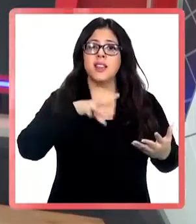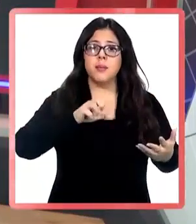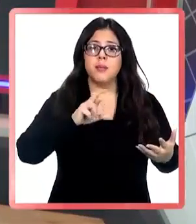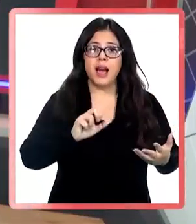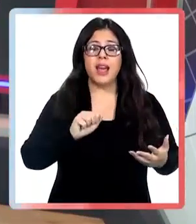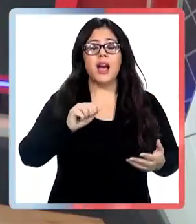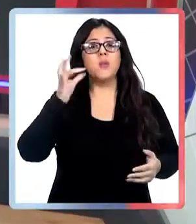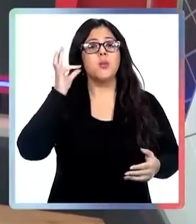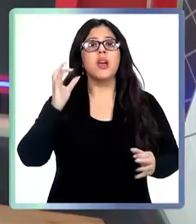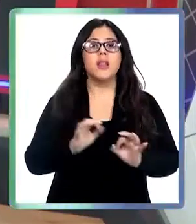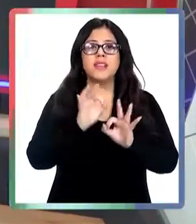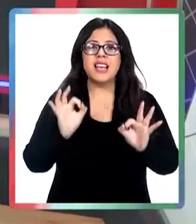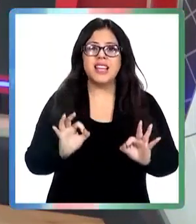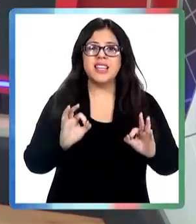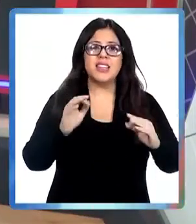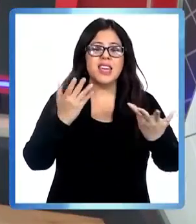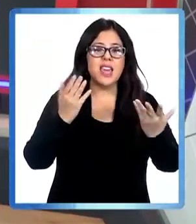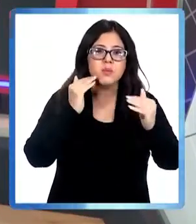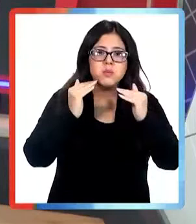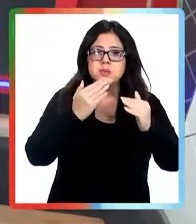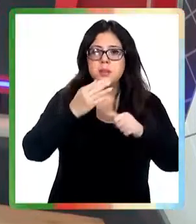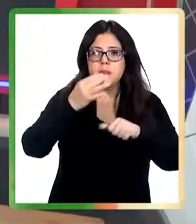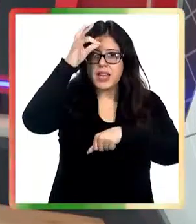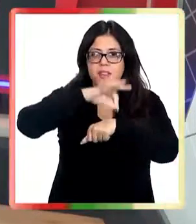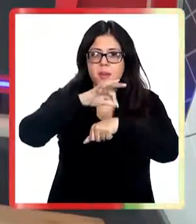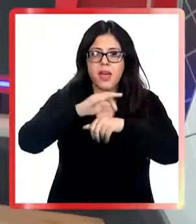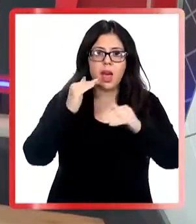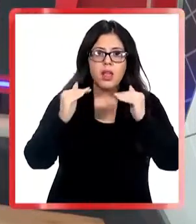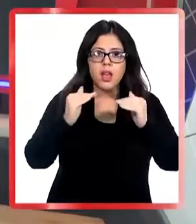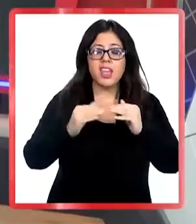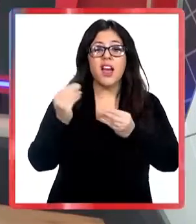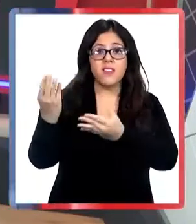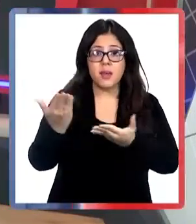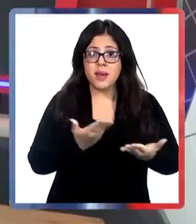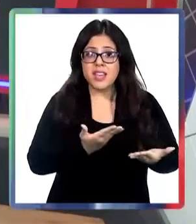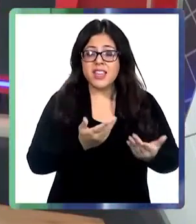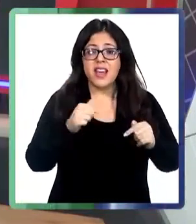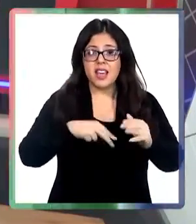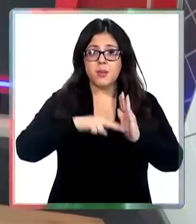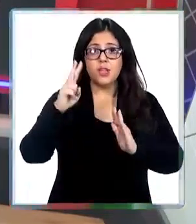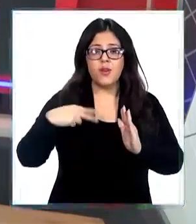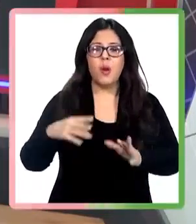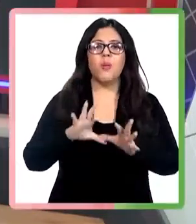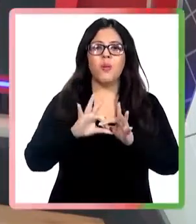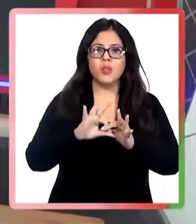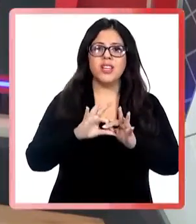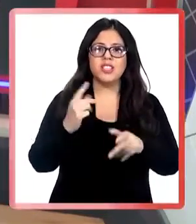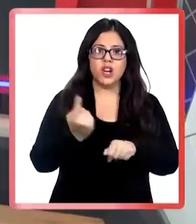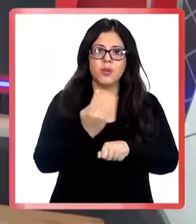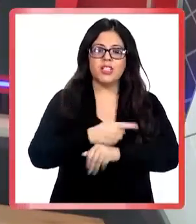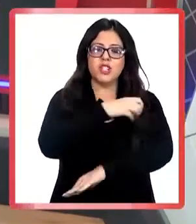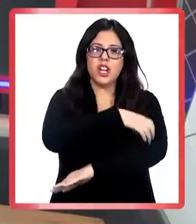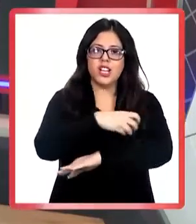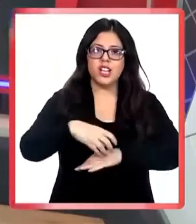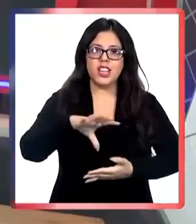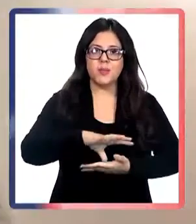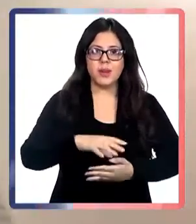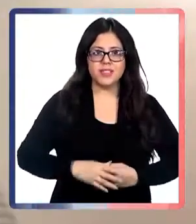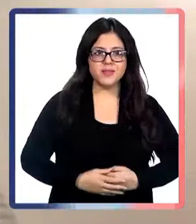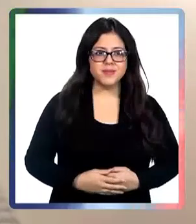especialista en pediatría e infectología pediátrica. Doctora, por favor, bienvenida a Portavoz Noticias y gracias por hablar con las regiones del